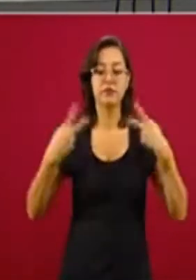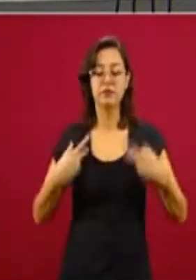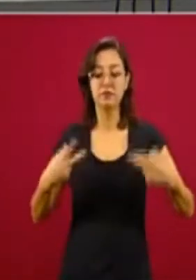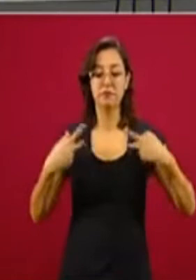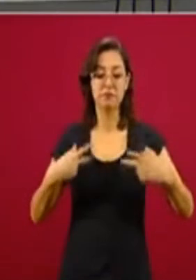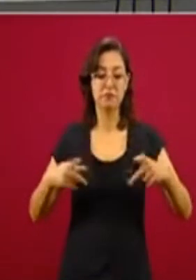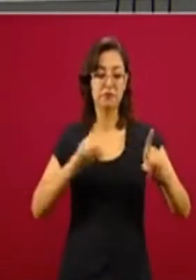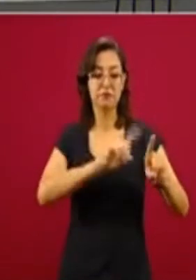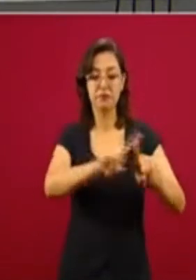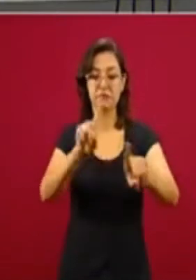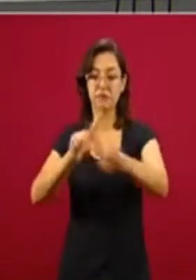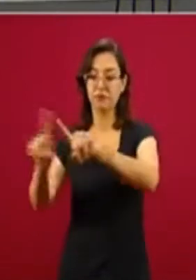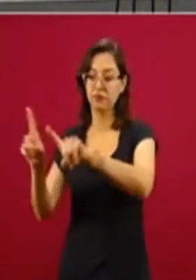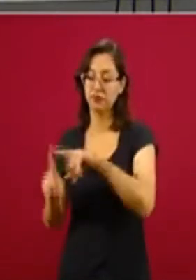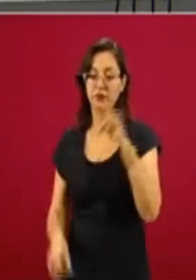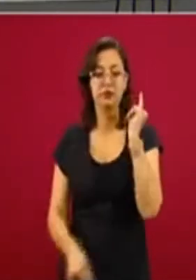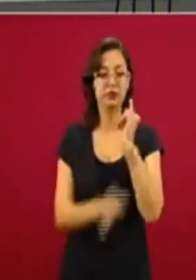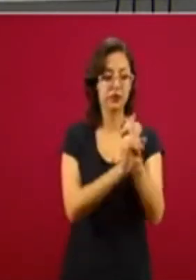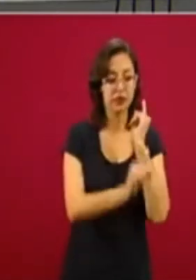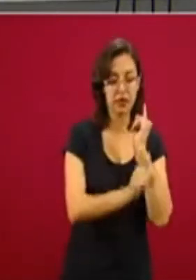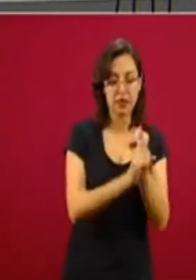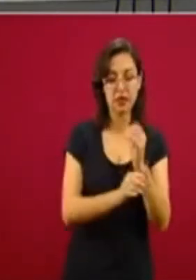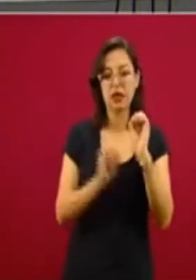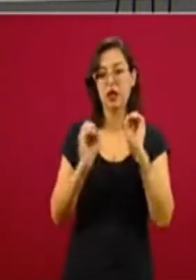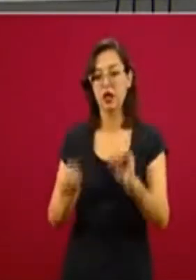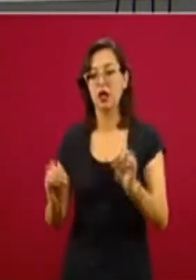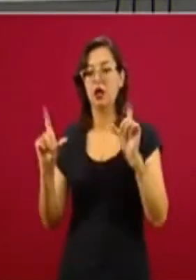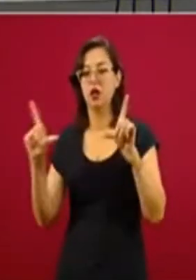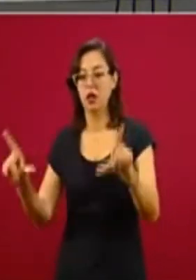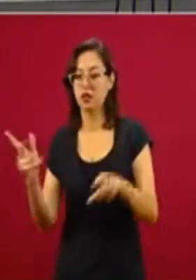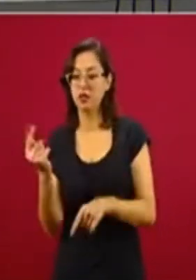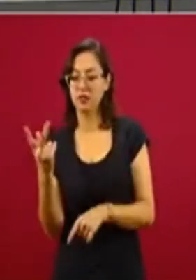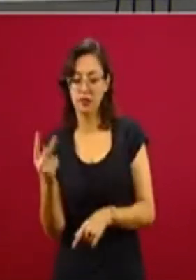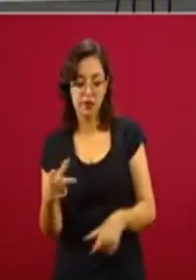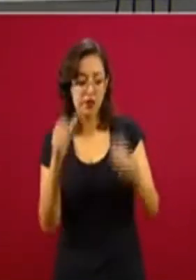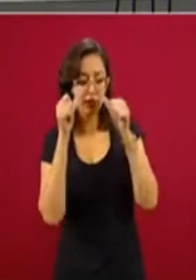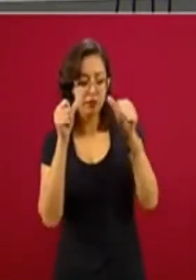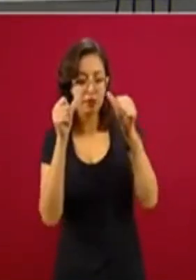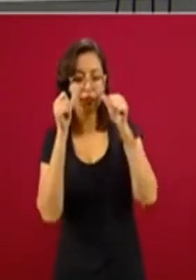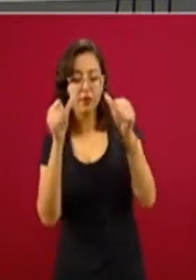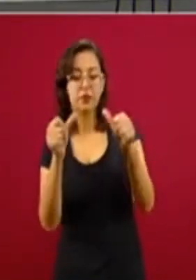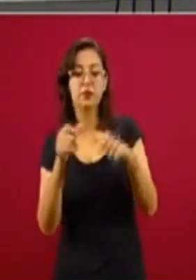justamente de redes sociales o de las pantallas televisivas.